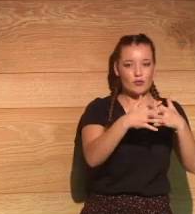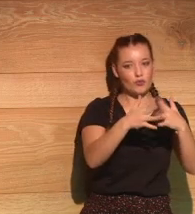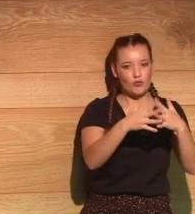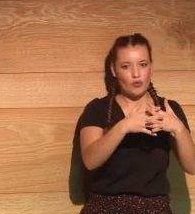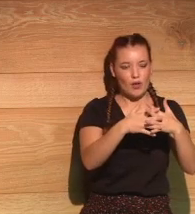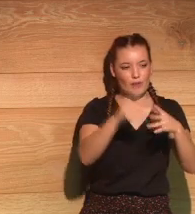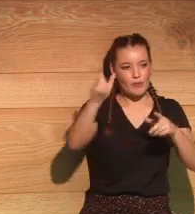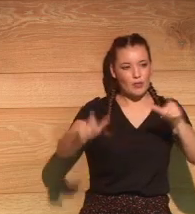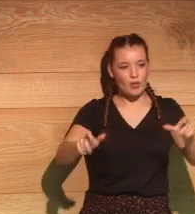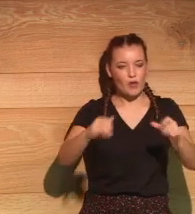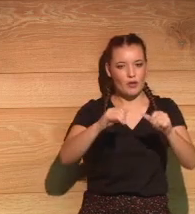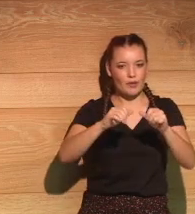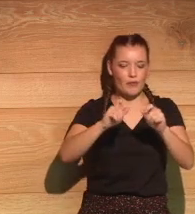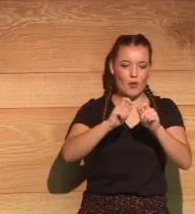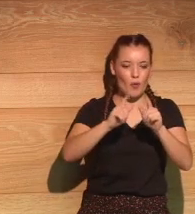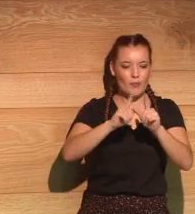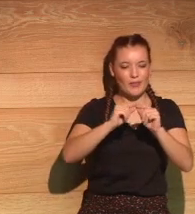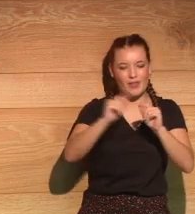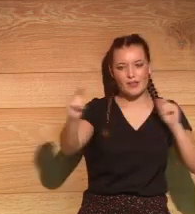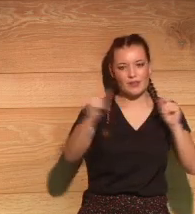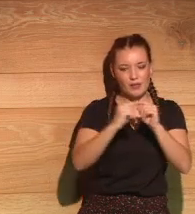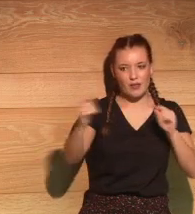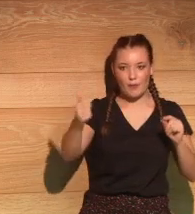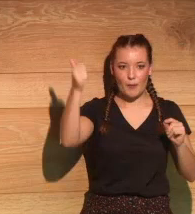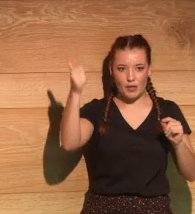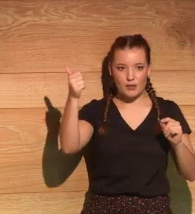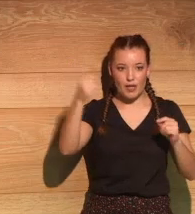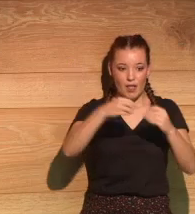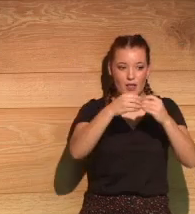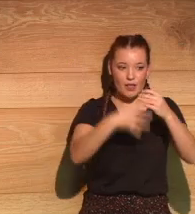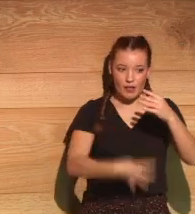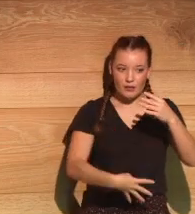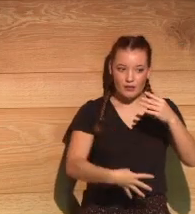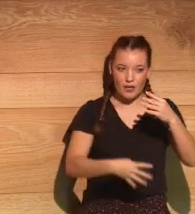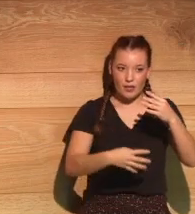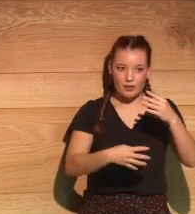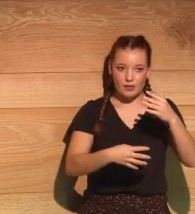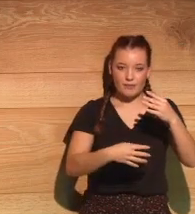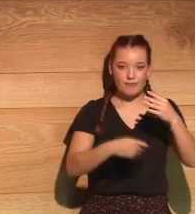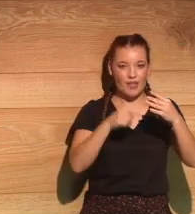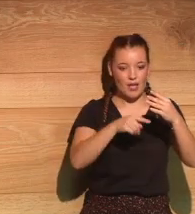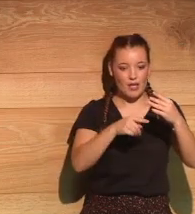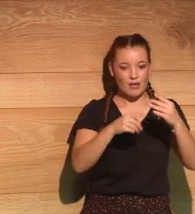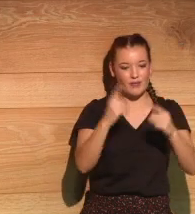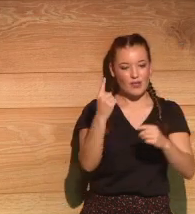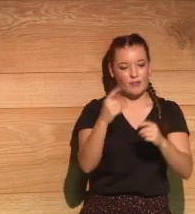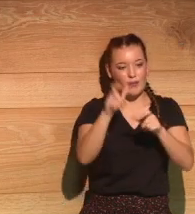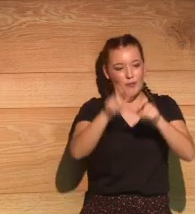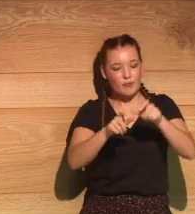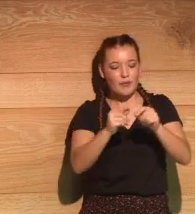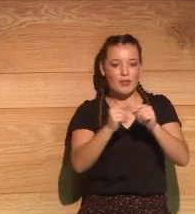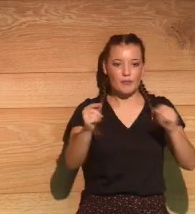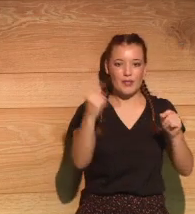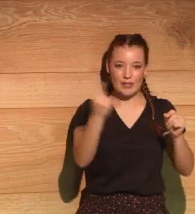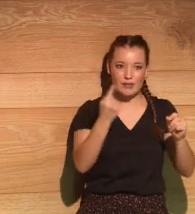más de las propias listas de reproducción son absolutamente aisladas. Ya no hay cada